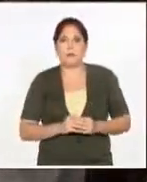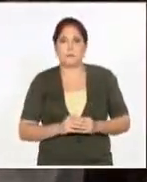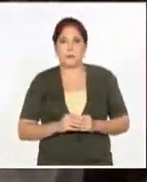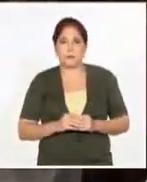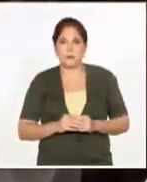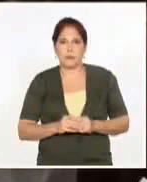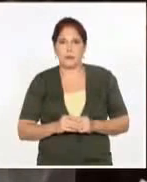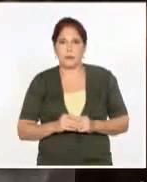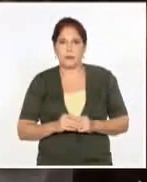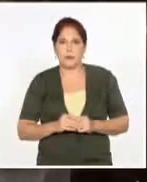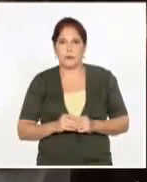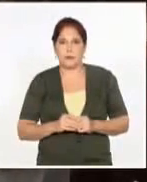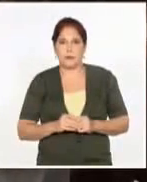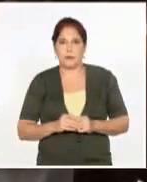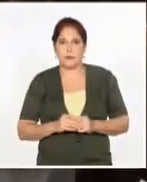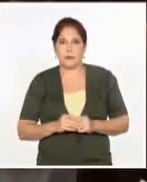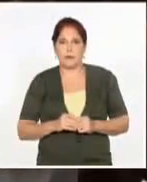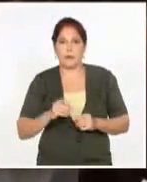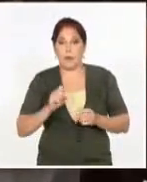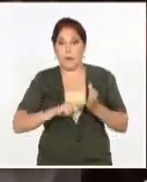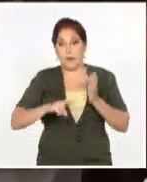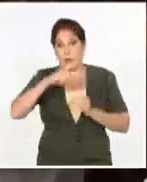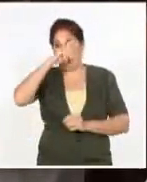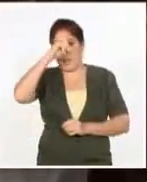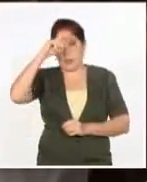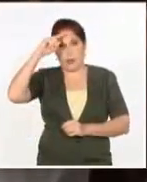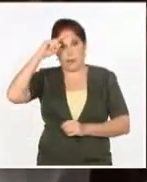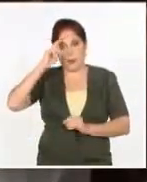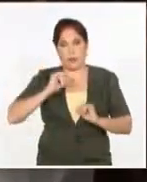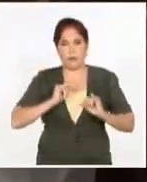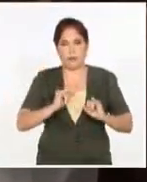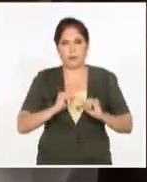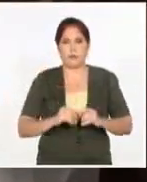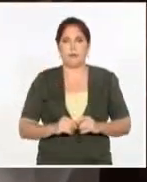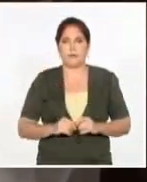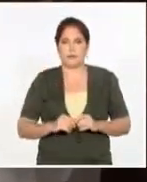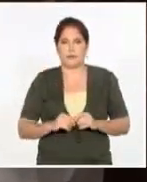Desde Santi Espíritus, Randy Vasconcelos, Canal Cubano de Noticias.